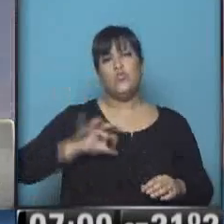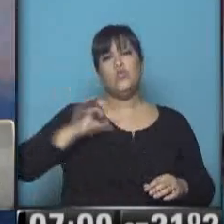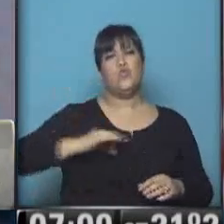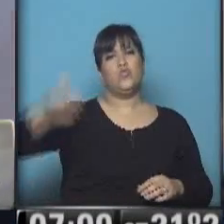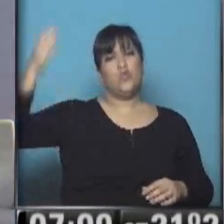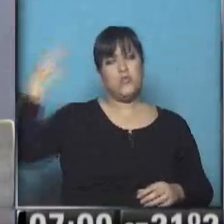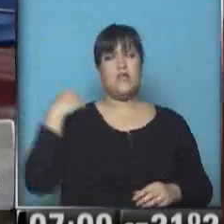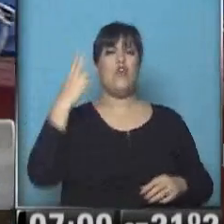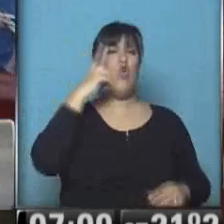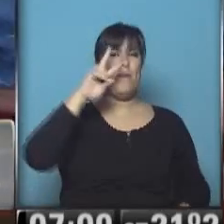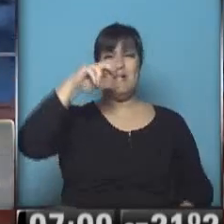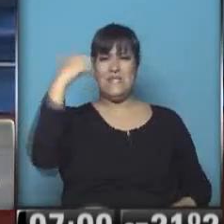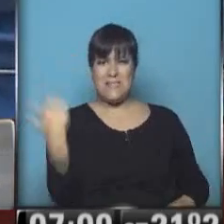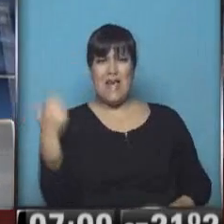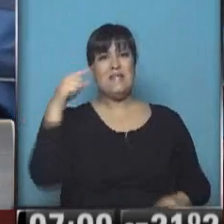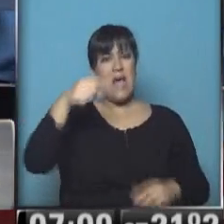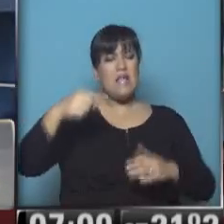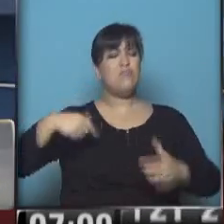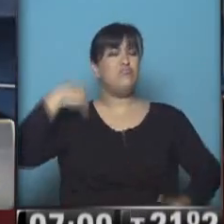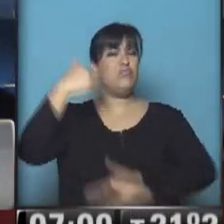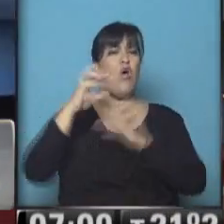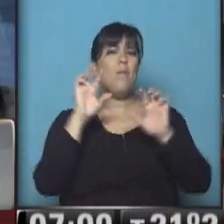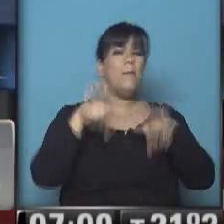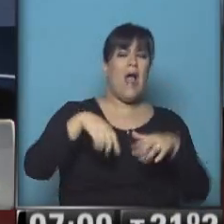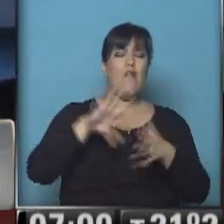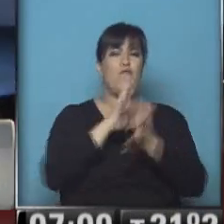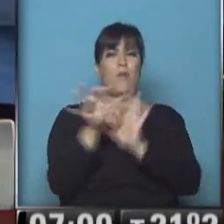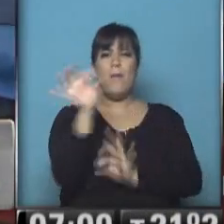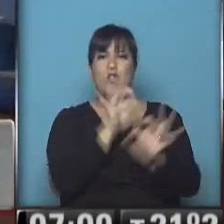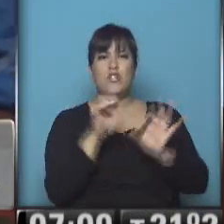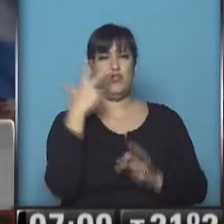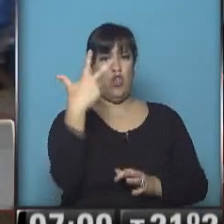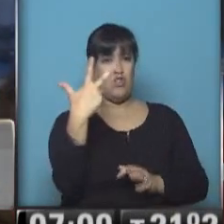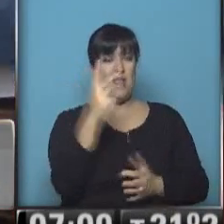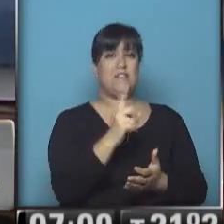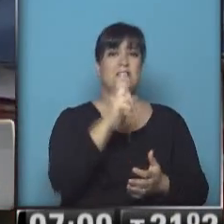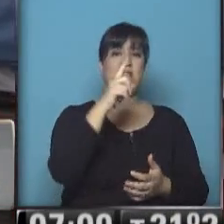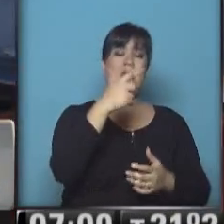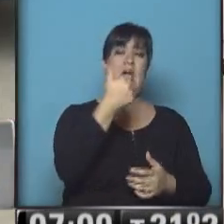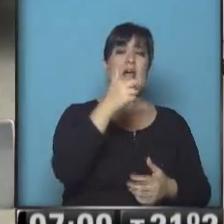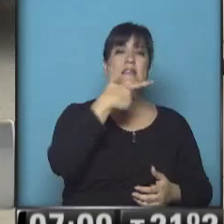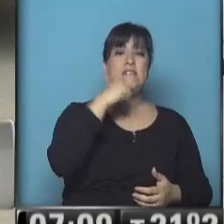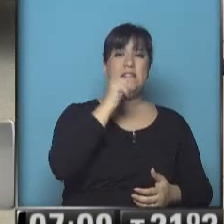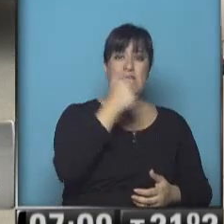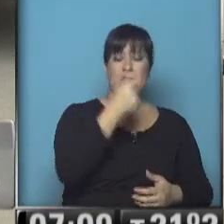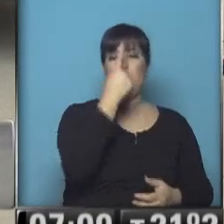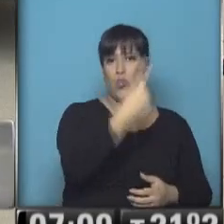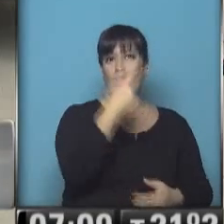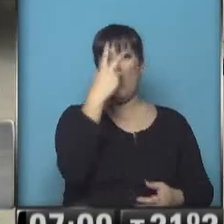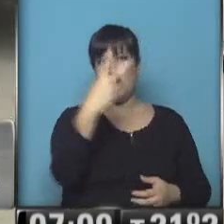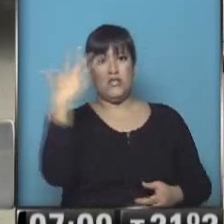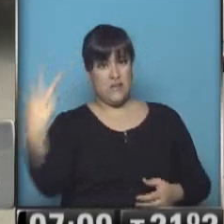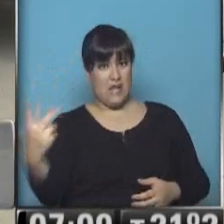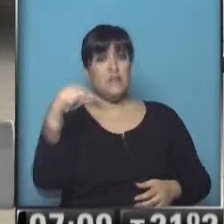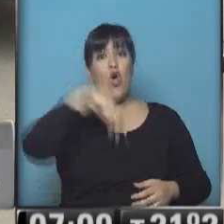por el año 2006, cuando se avanzaba en un plan que enmarca tres satélites, el ARSAT-1, 2 y 3. El que hoy sale al espacio